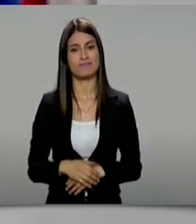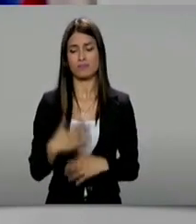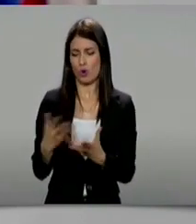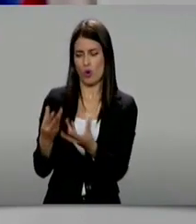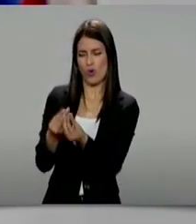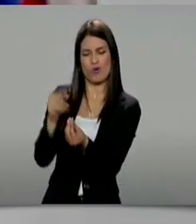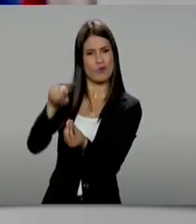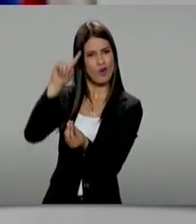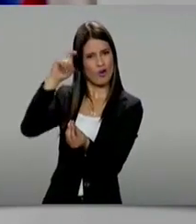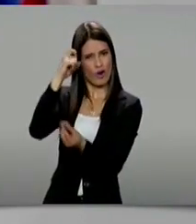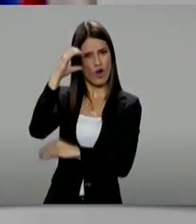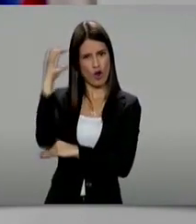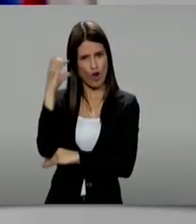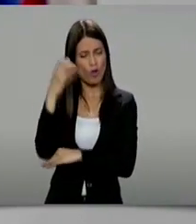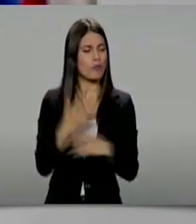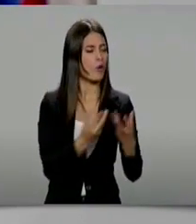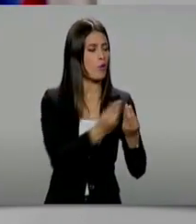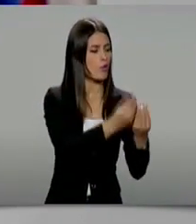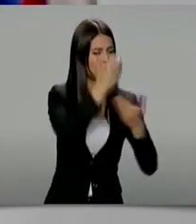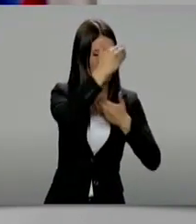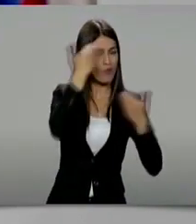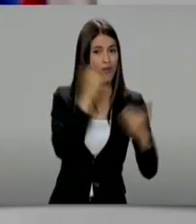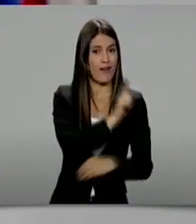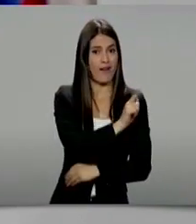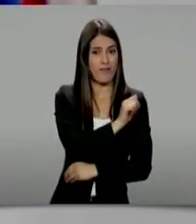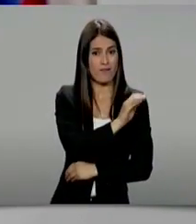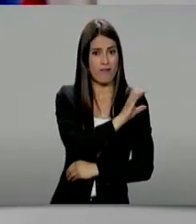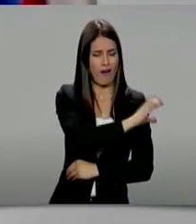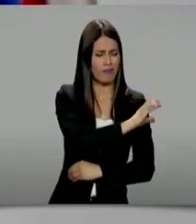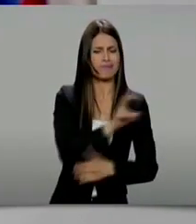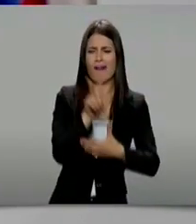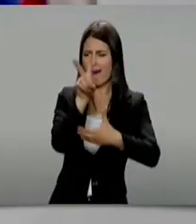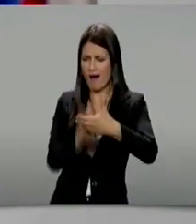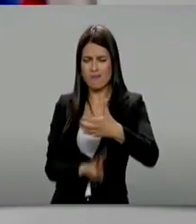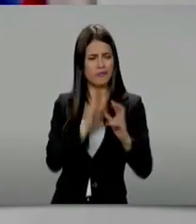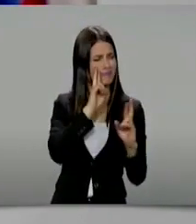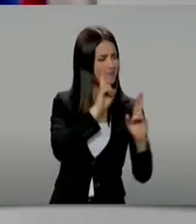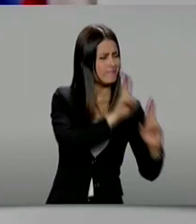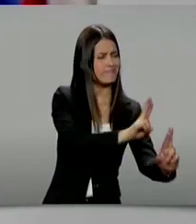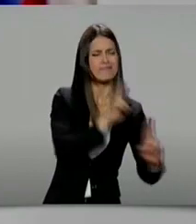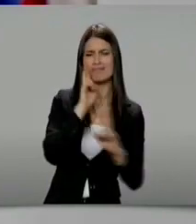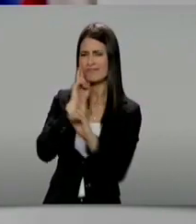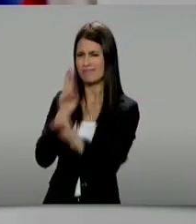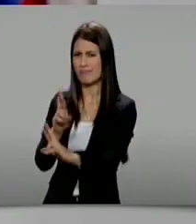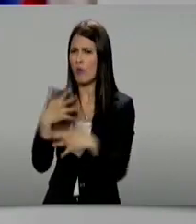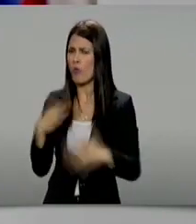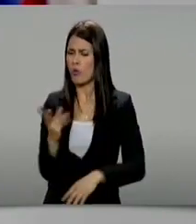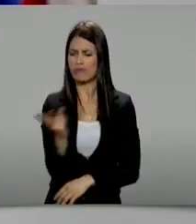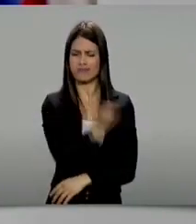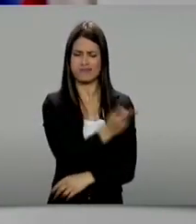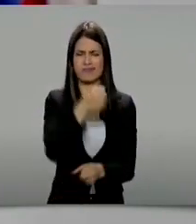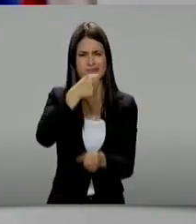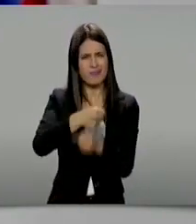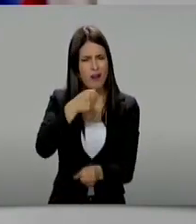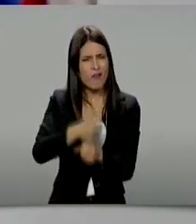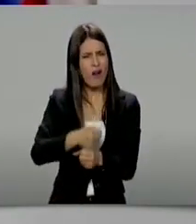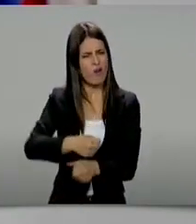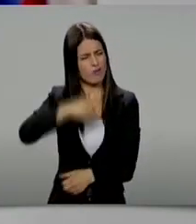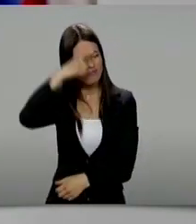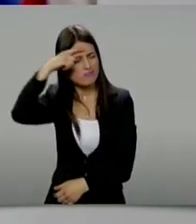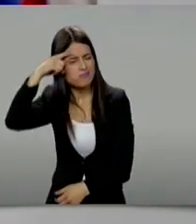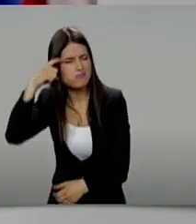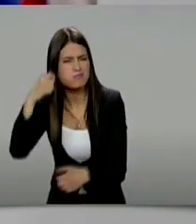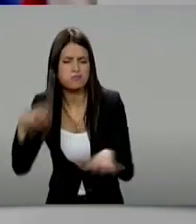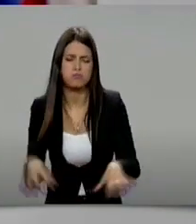nacional y a los de las FARC también un especial reconocimiento su disciplina en el trabajo y su disposición